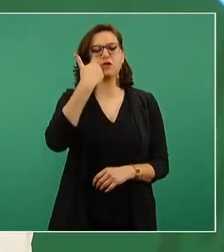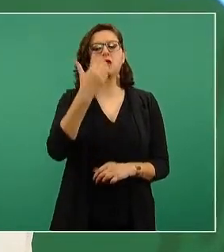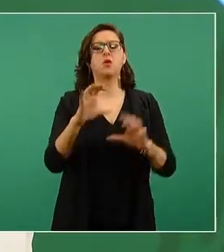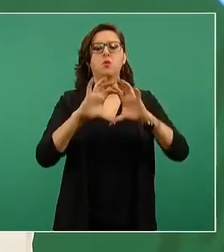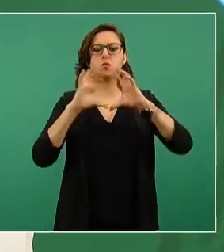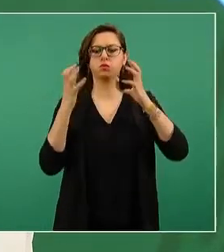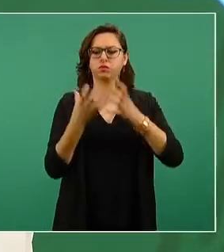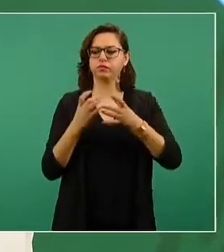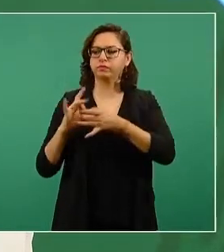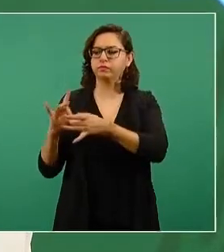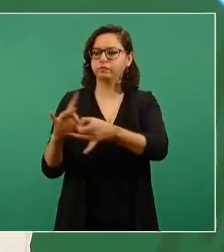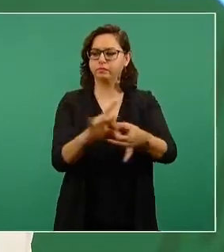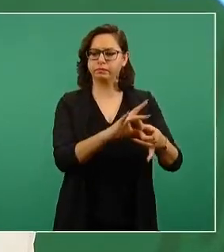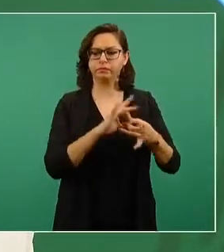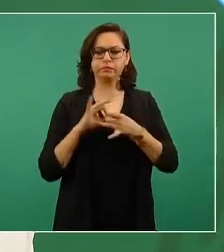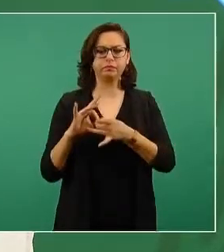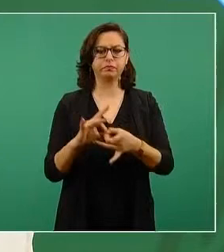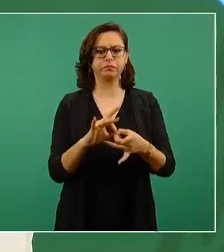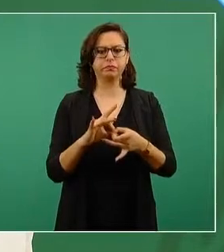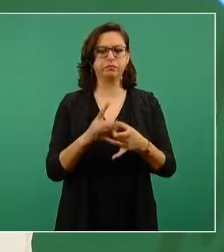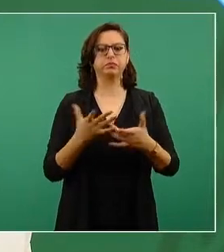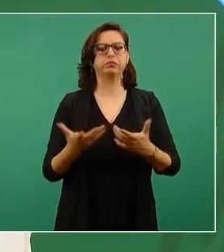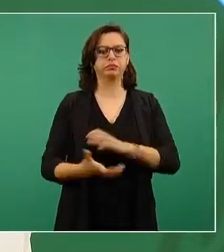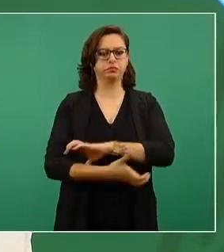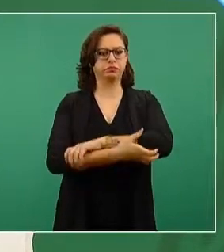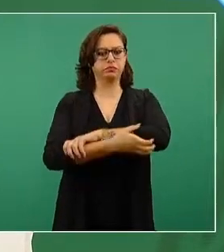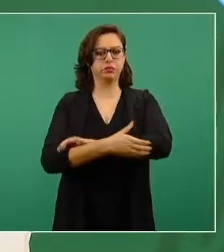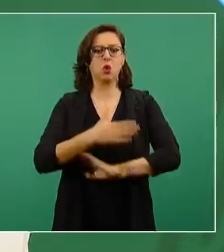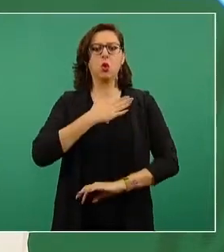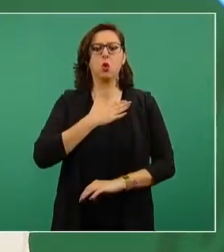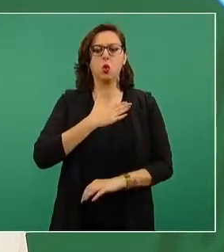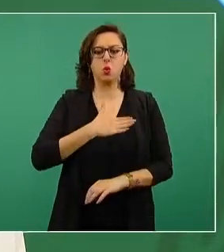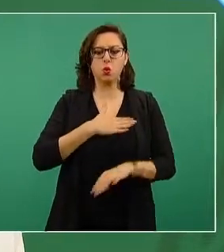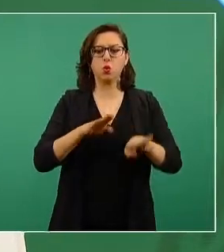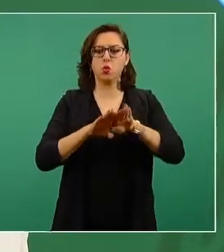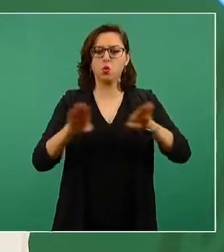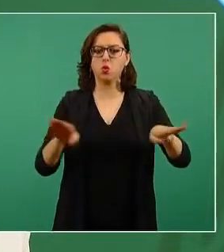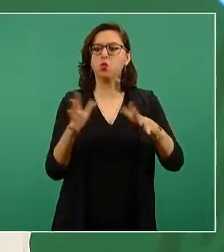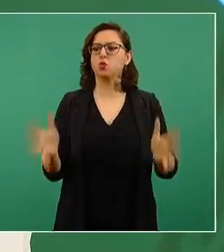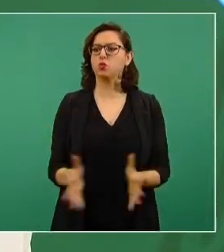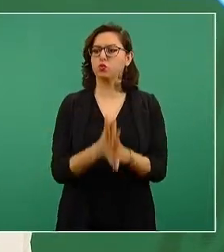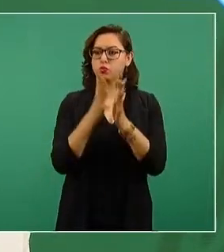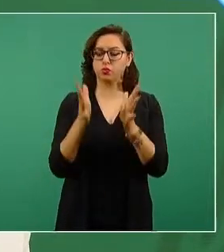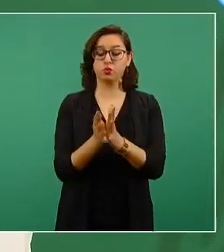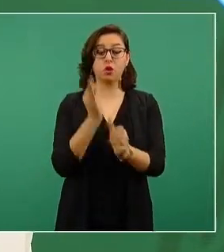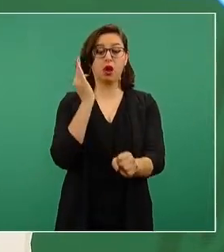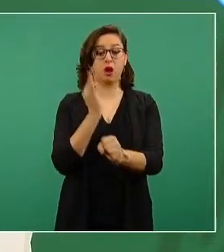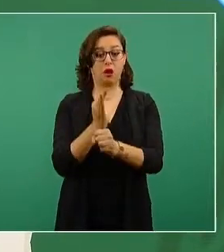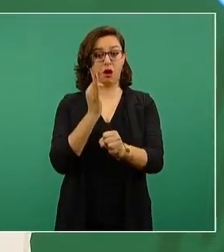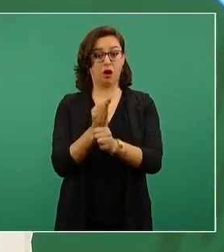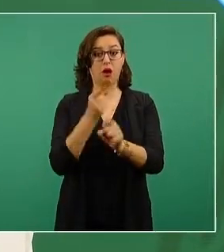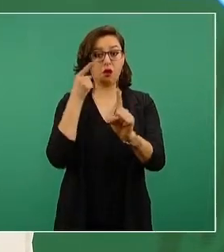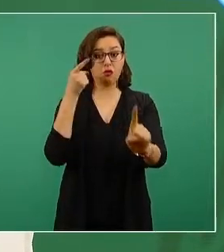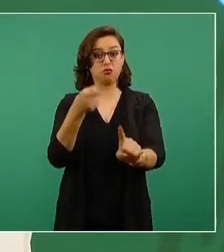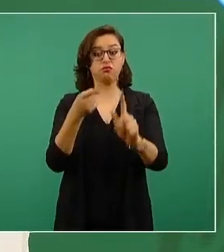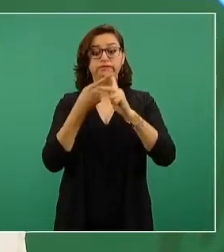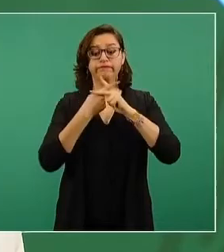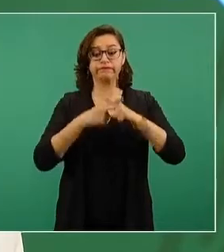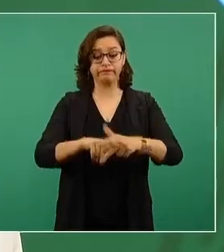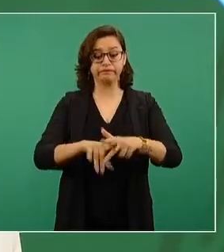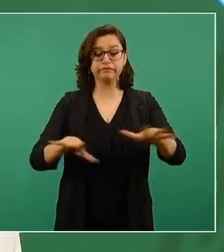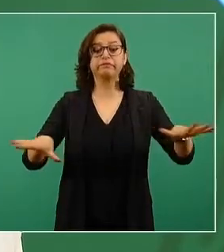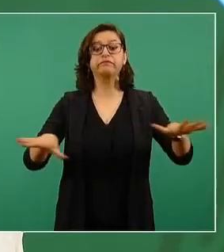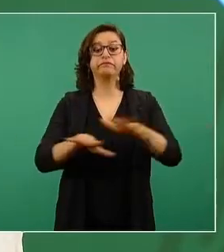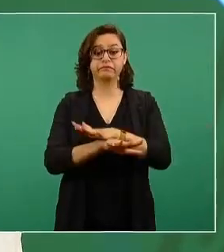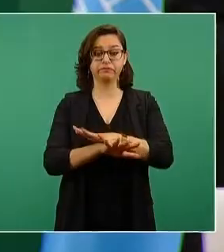justo y democrático. Estamos en el centro de la transformación y hoy en nuestro país en